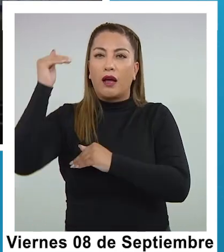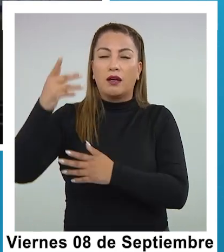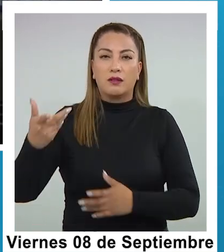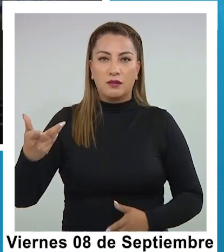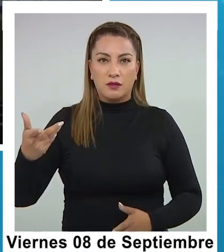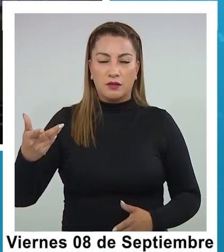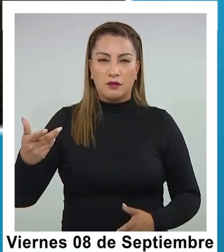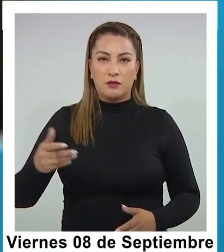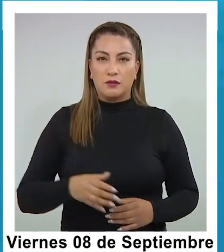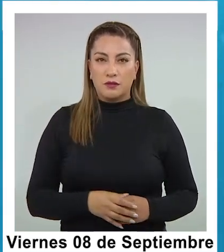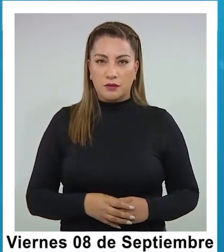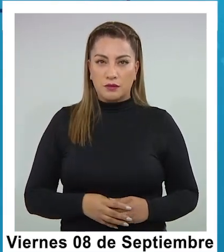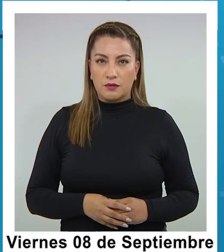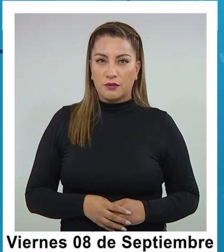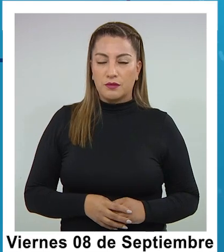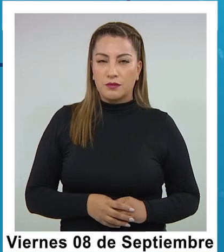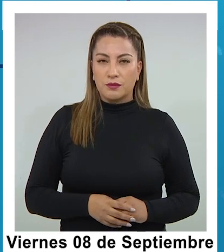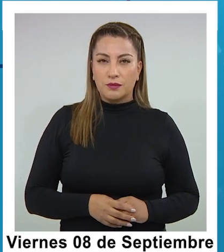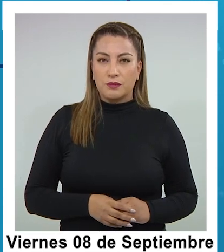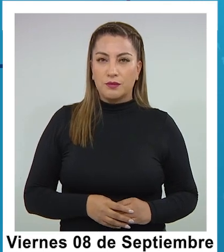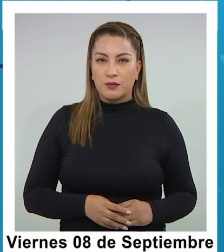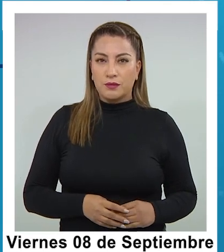sobredimensionada en cuanto a su discurso.